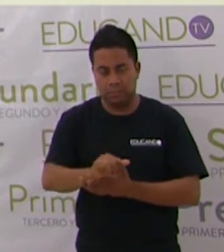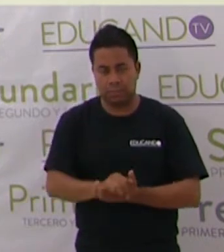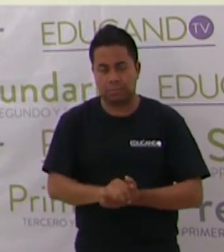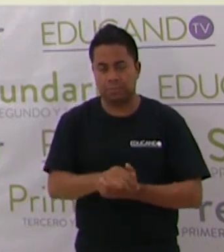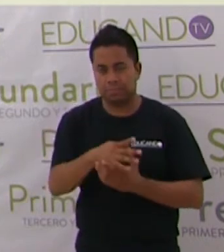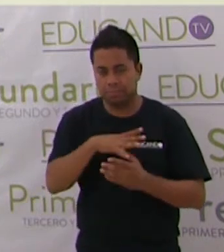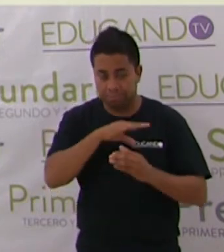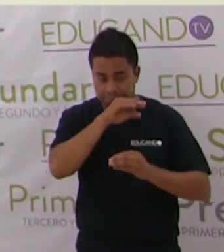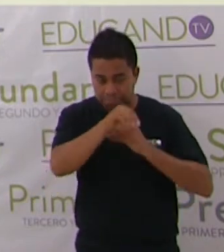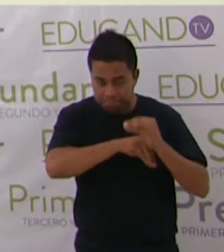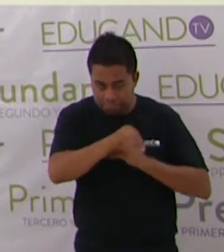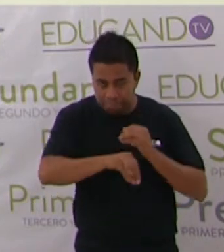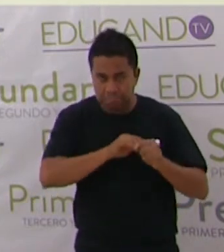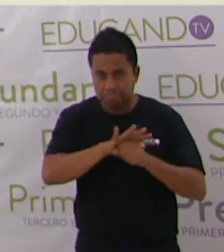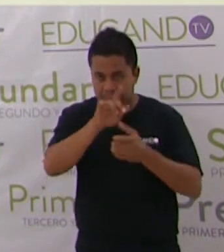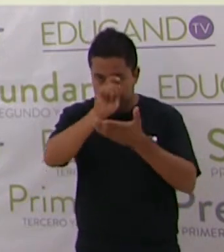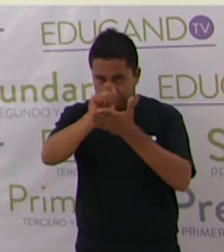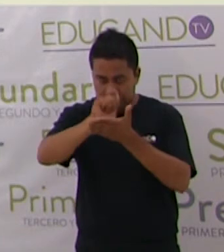van a registrar